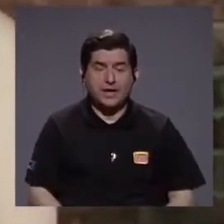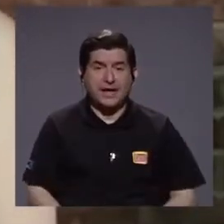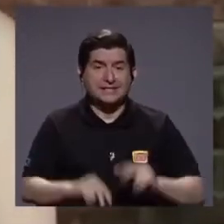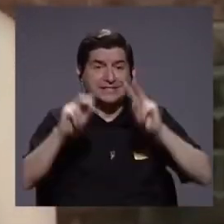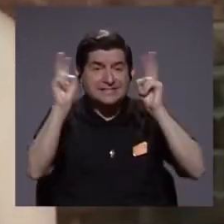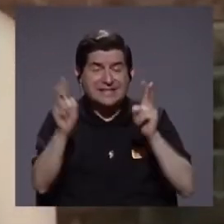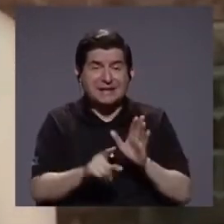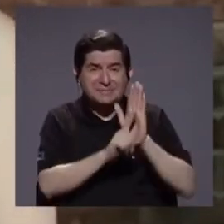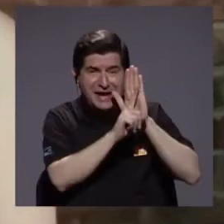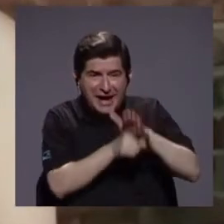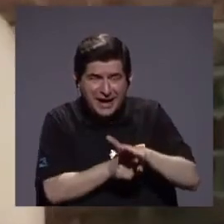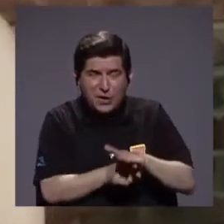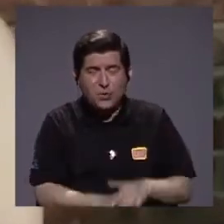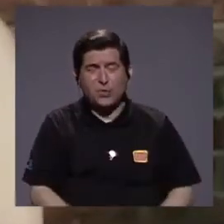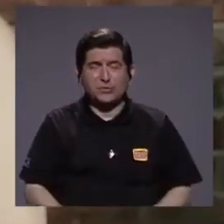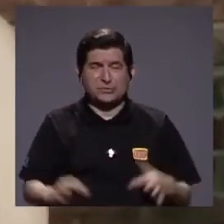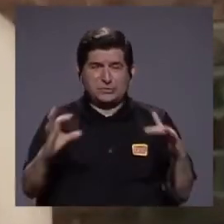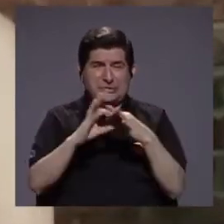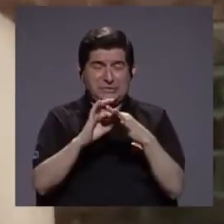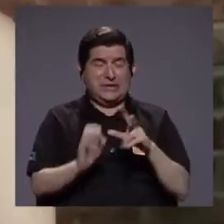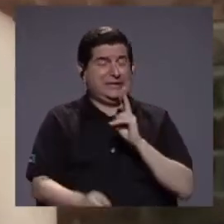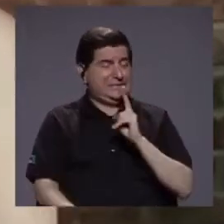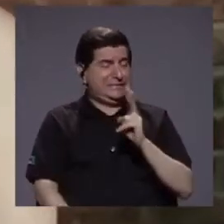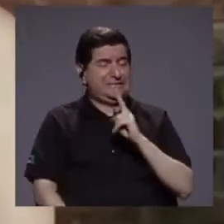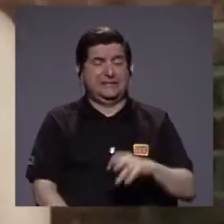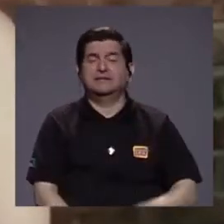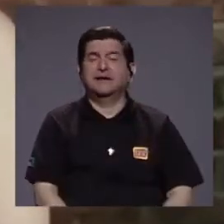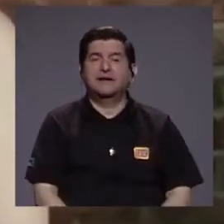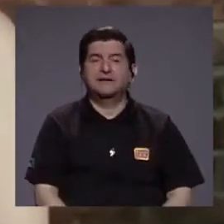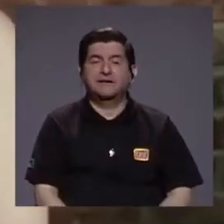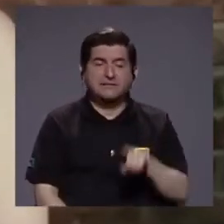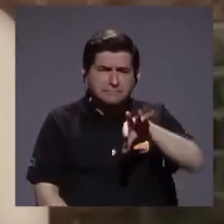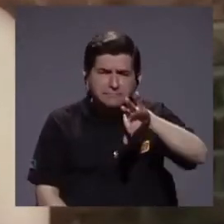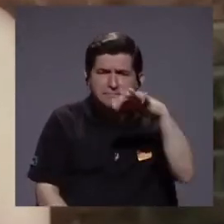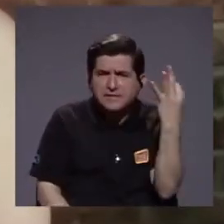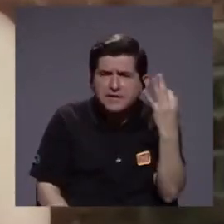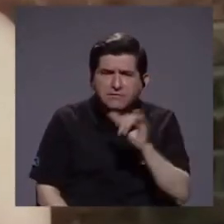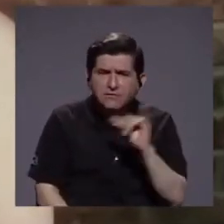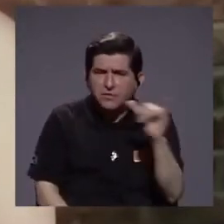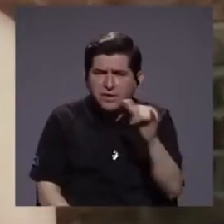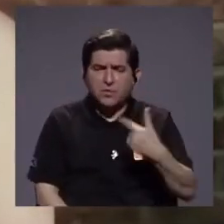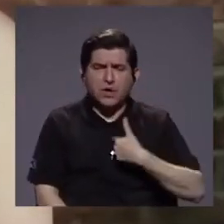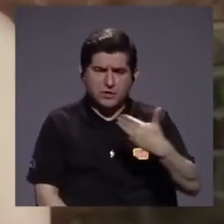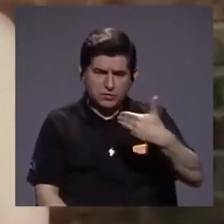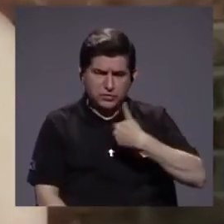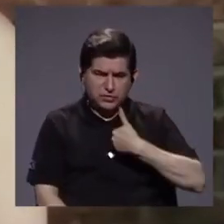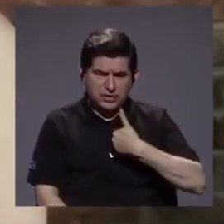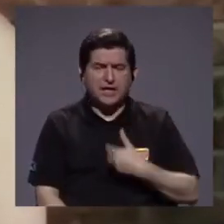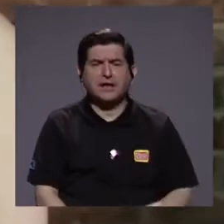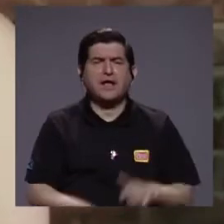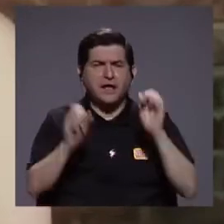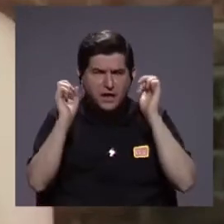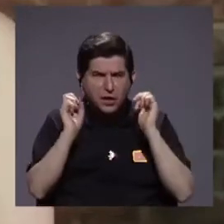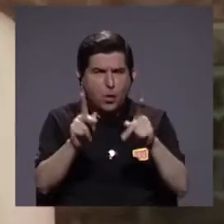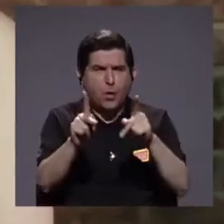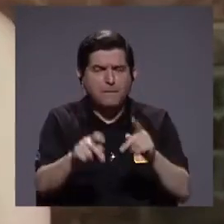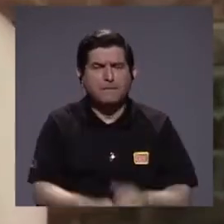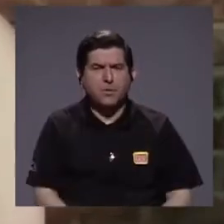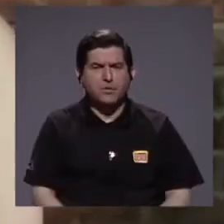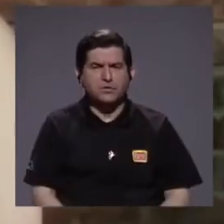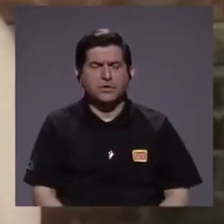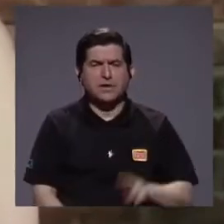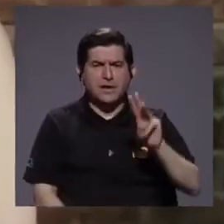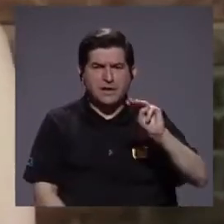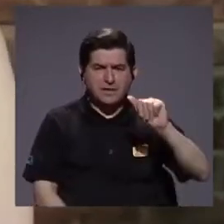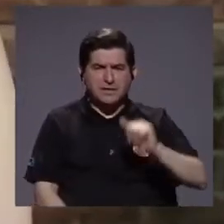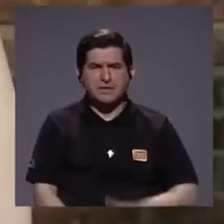tema de acoso y hostigamiento es una realidad. De esta forma, también he tenido la oportunidad de tener esta maestría